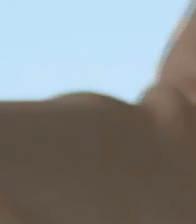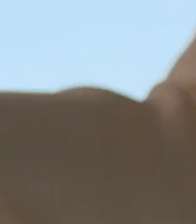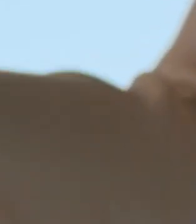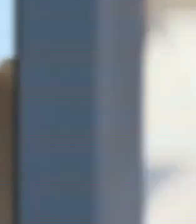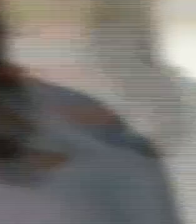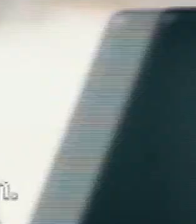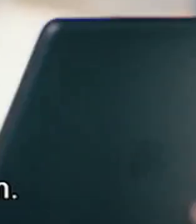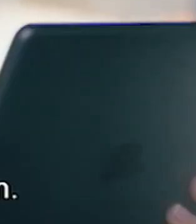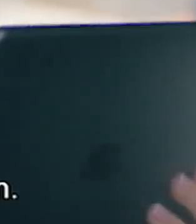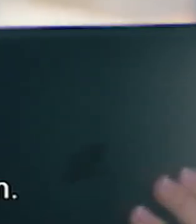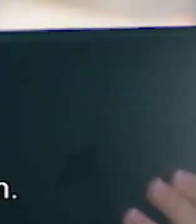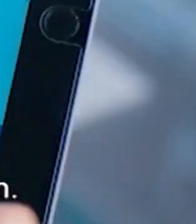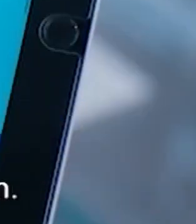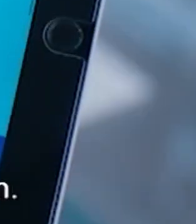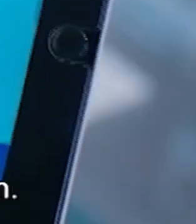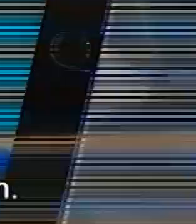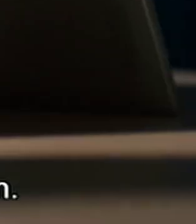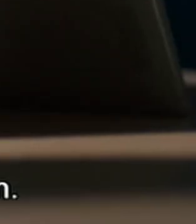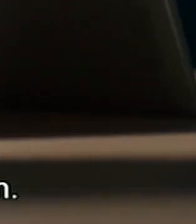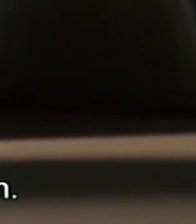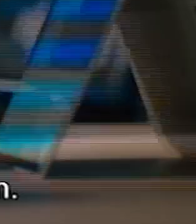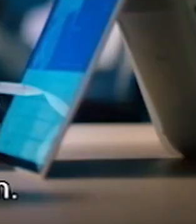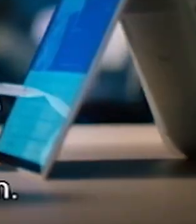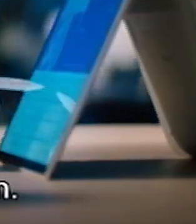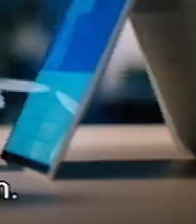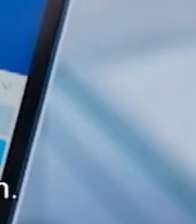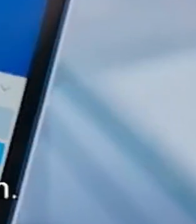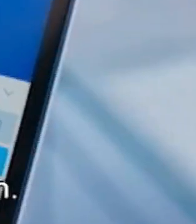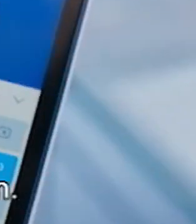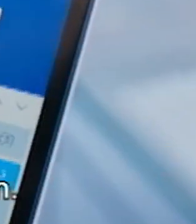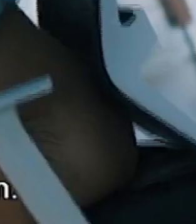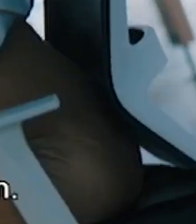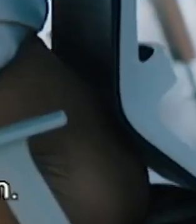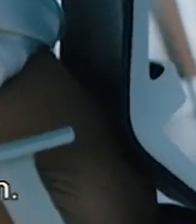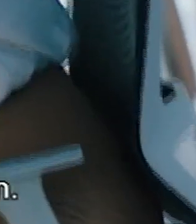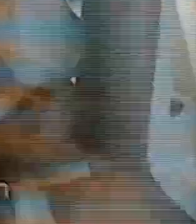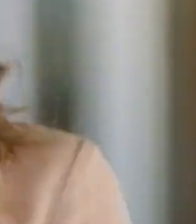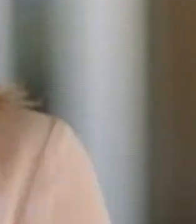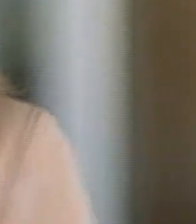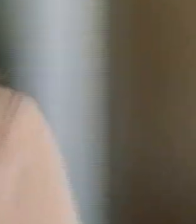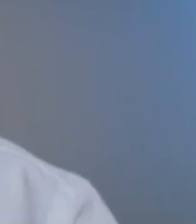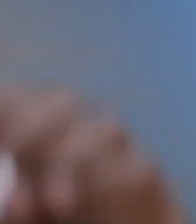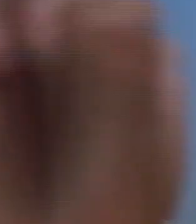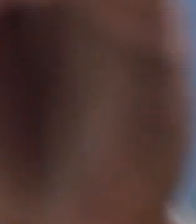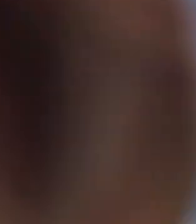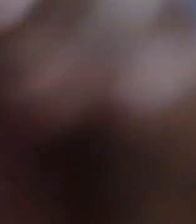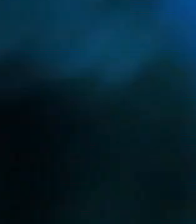Con Raxa, juntos construimos un mejor futuro para su organización.